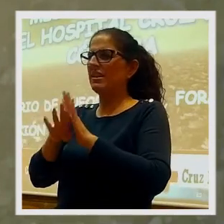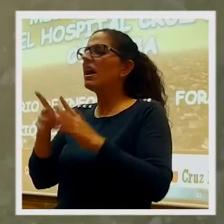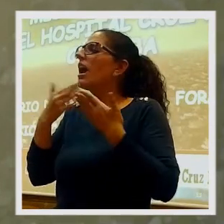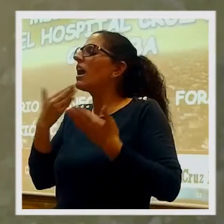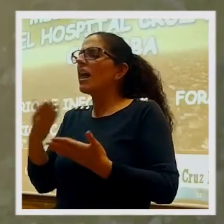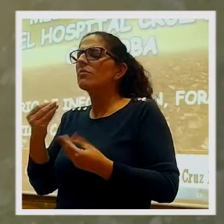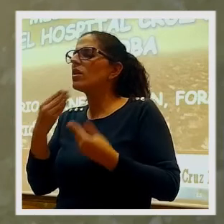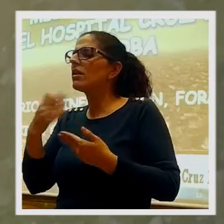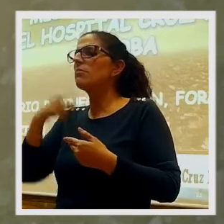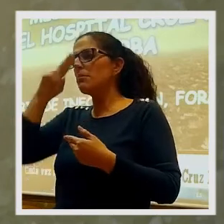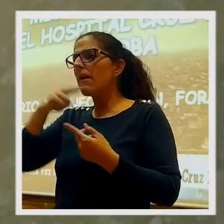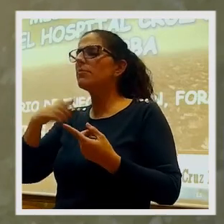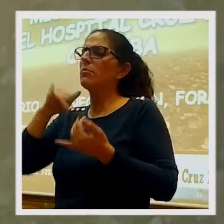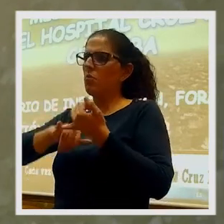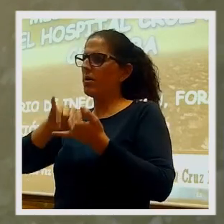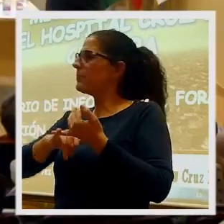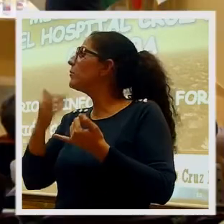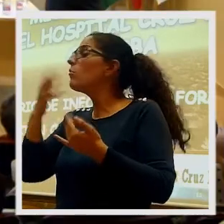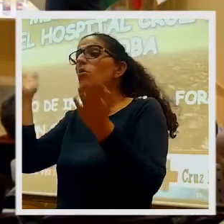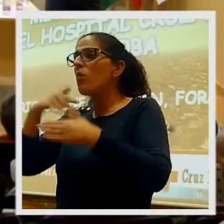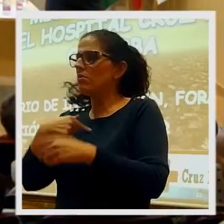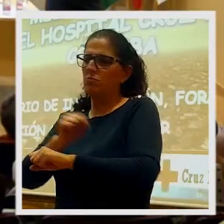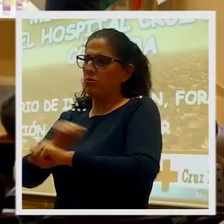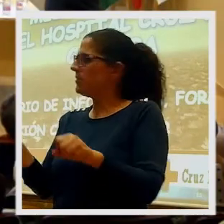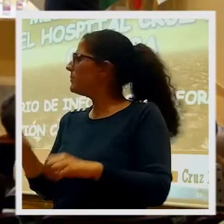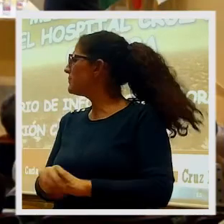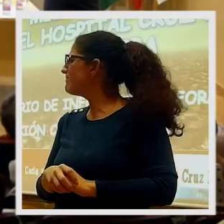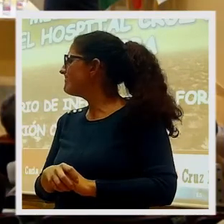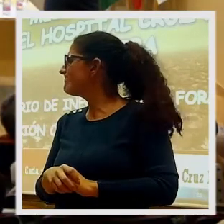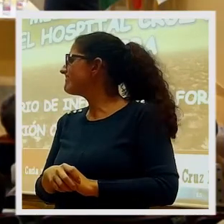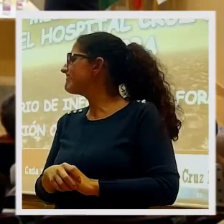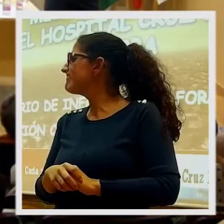padres. Sin ellos, esto hubiera sido muy difícil.